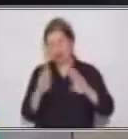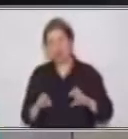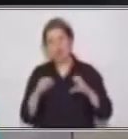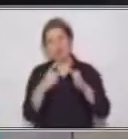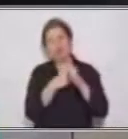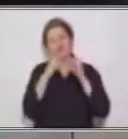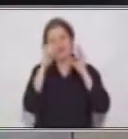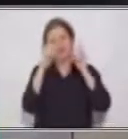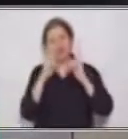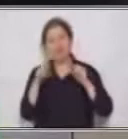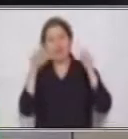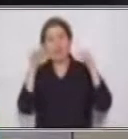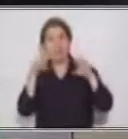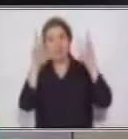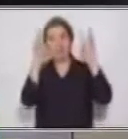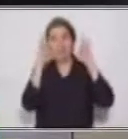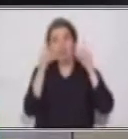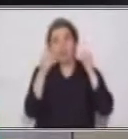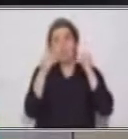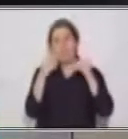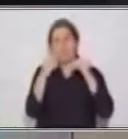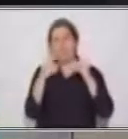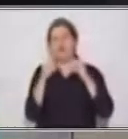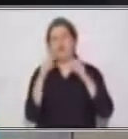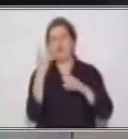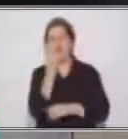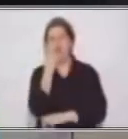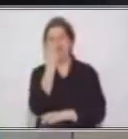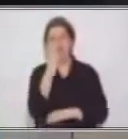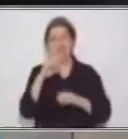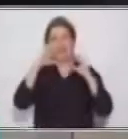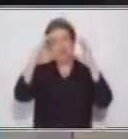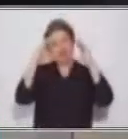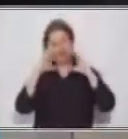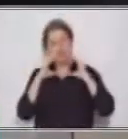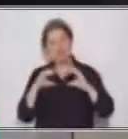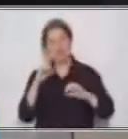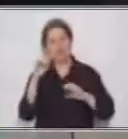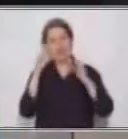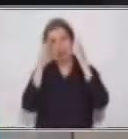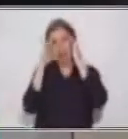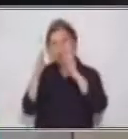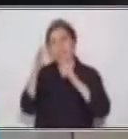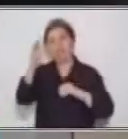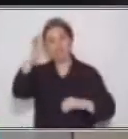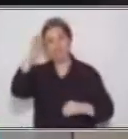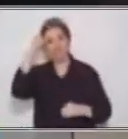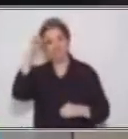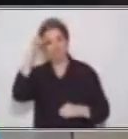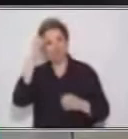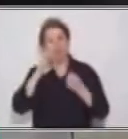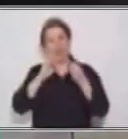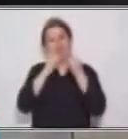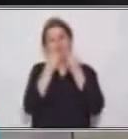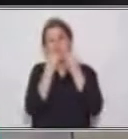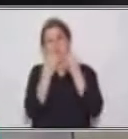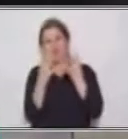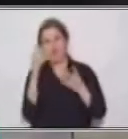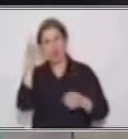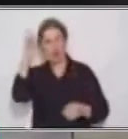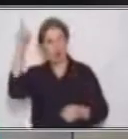ayudará a ejercitar habilidades y destrezas como atención, memoria, habilidad numérica y